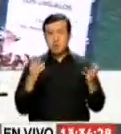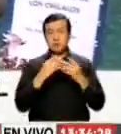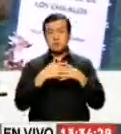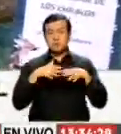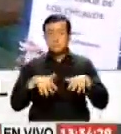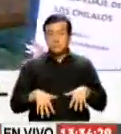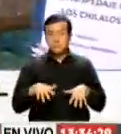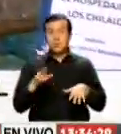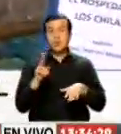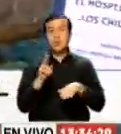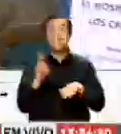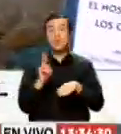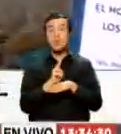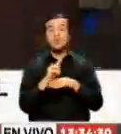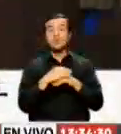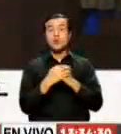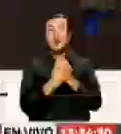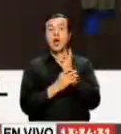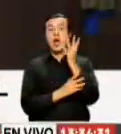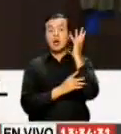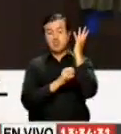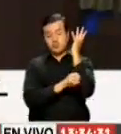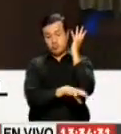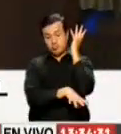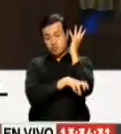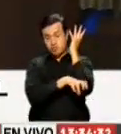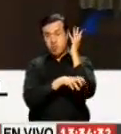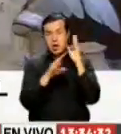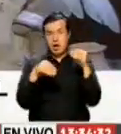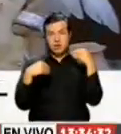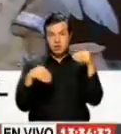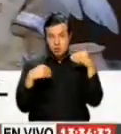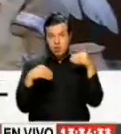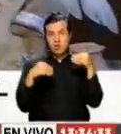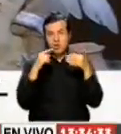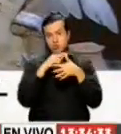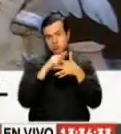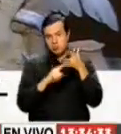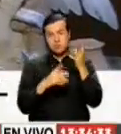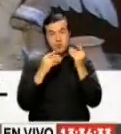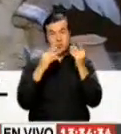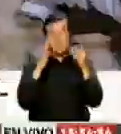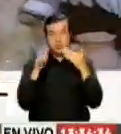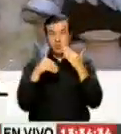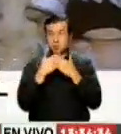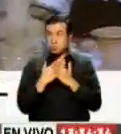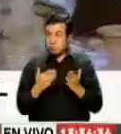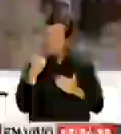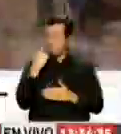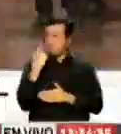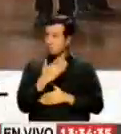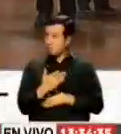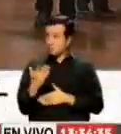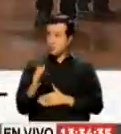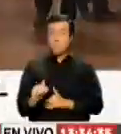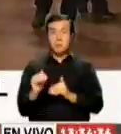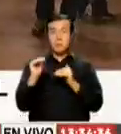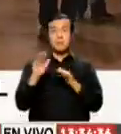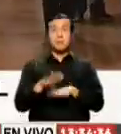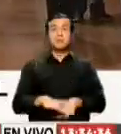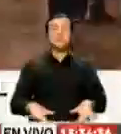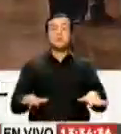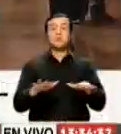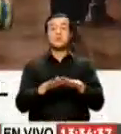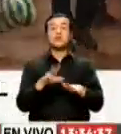pesebres que usan la raíz de los árboles, cartón, espuma flex, en fin, todos sublimes presentaciones que engalanan